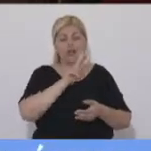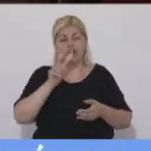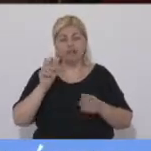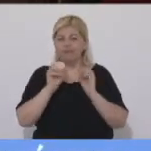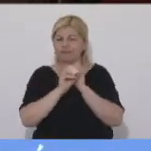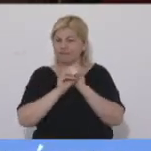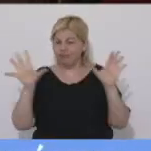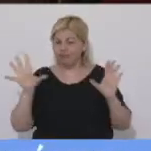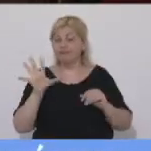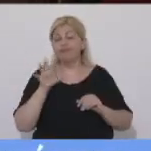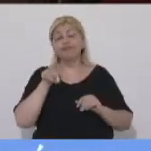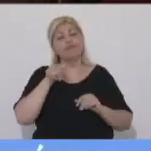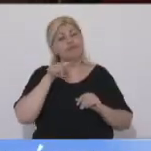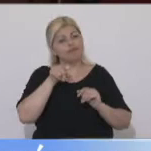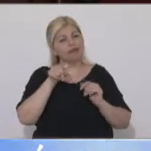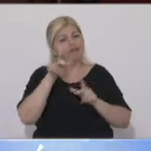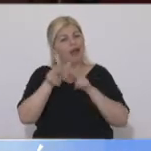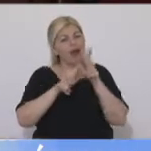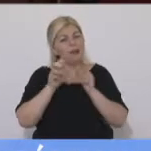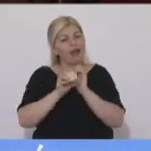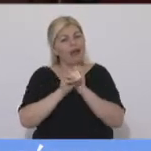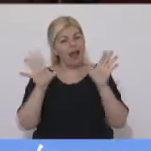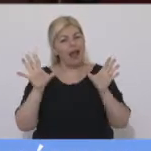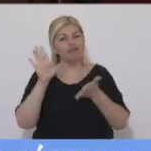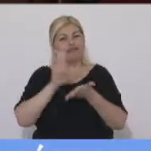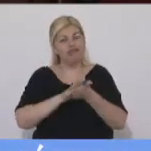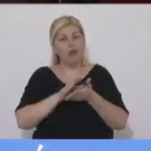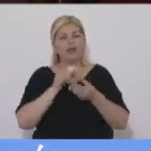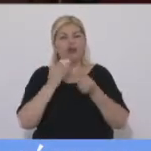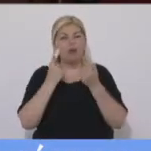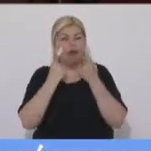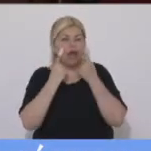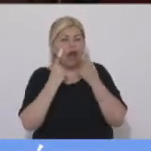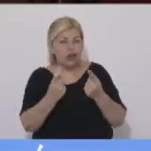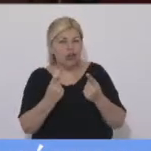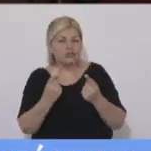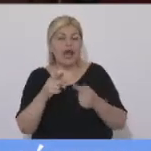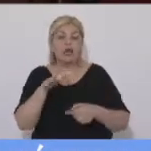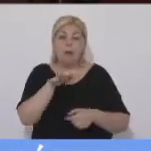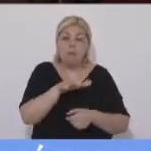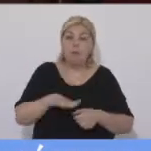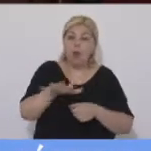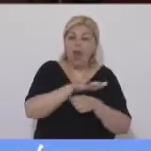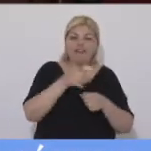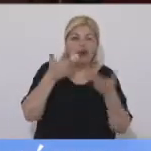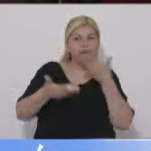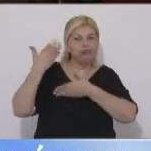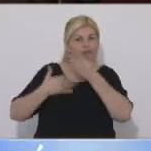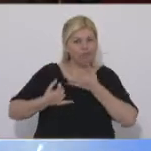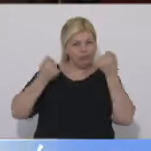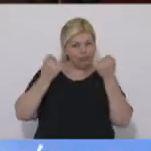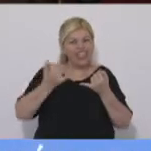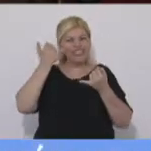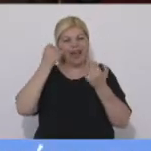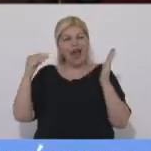concretamente de cómo reconocer pueblos preexistentes los que están registrados en el registro nacional